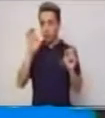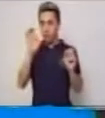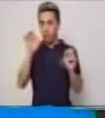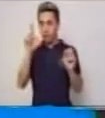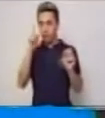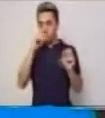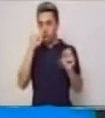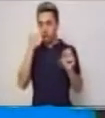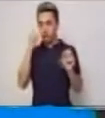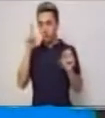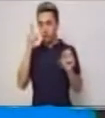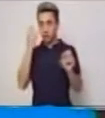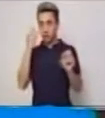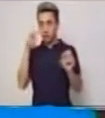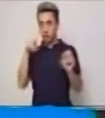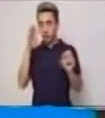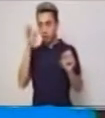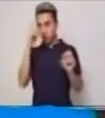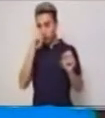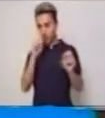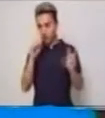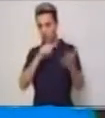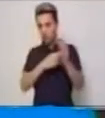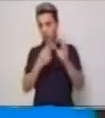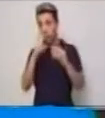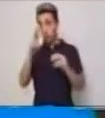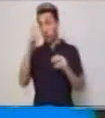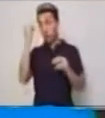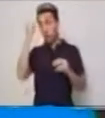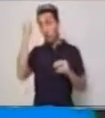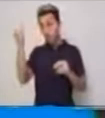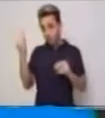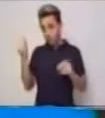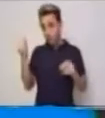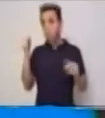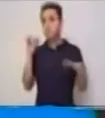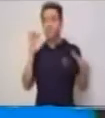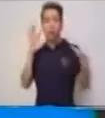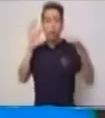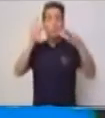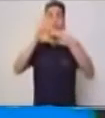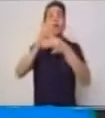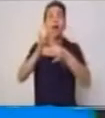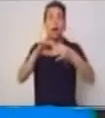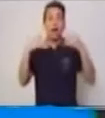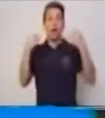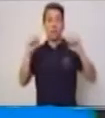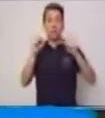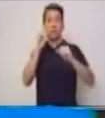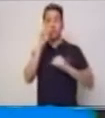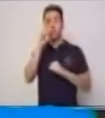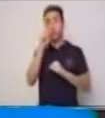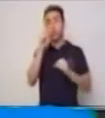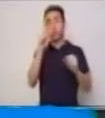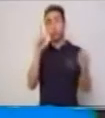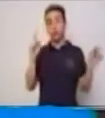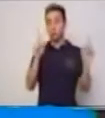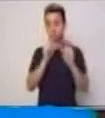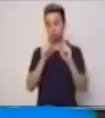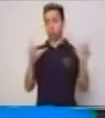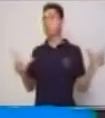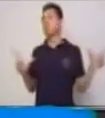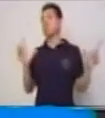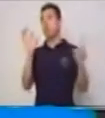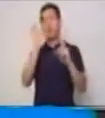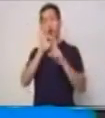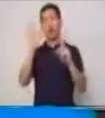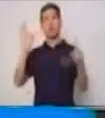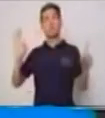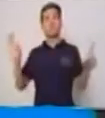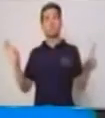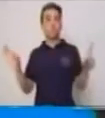distintas, y que van a unir o van a formar una sola. Estas